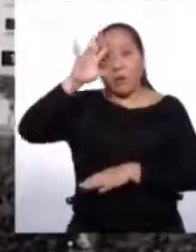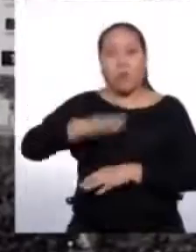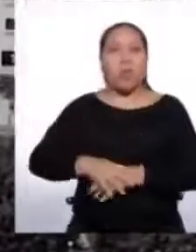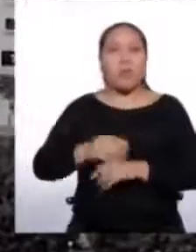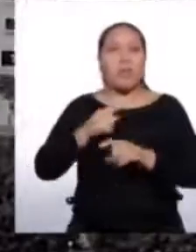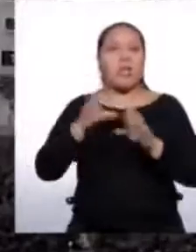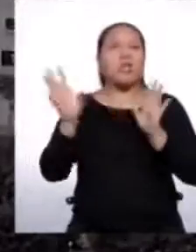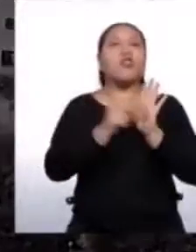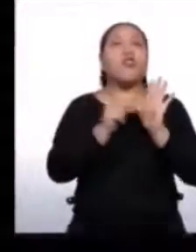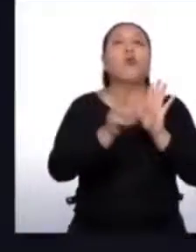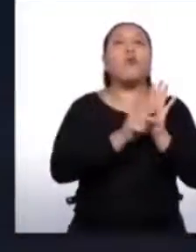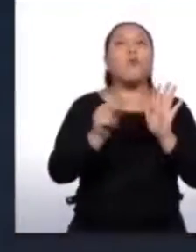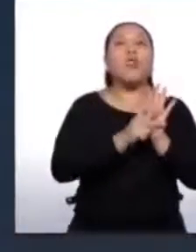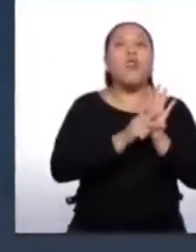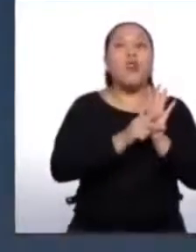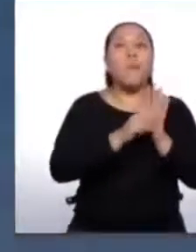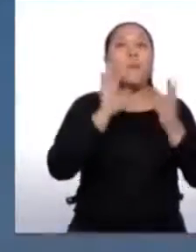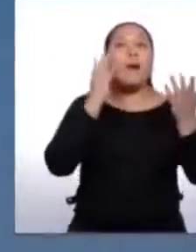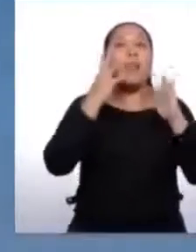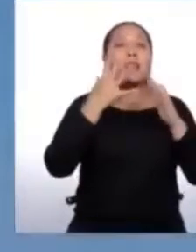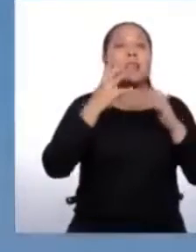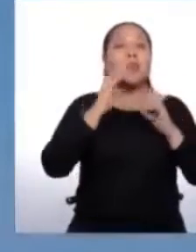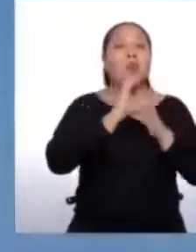No nos adelantemos.